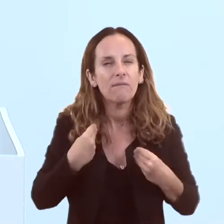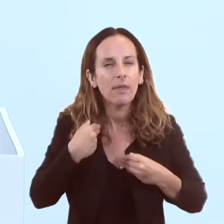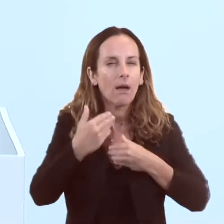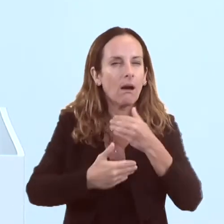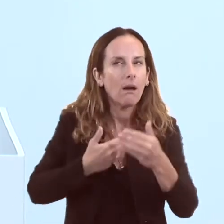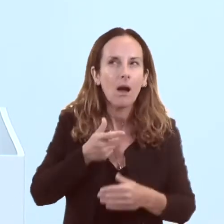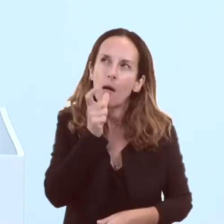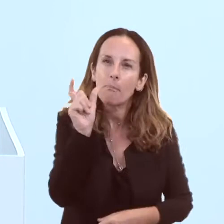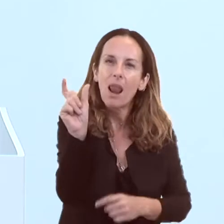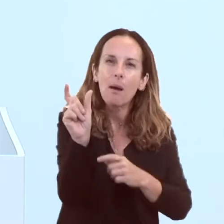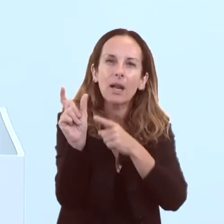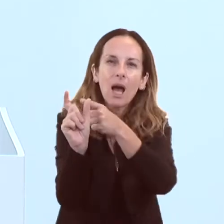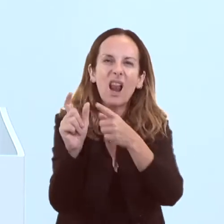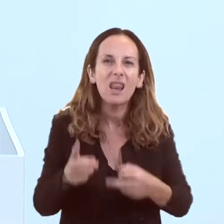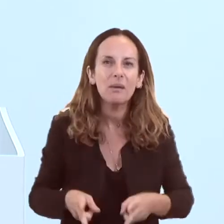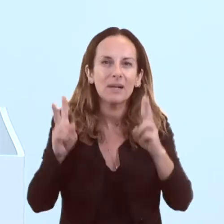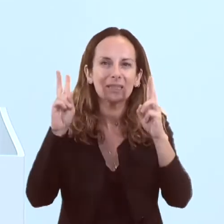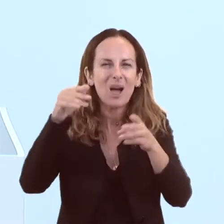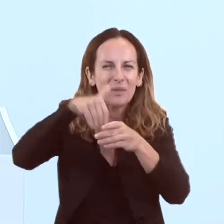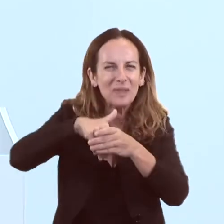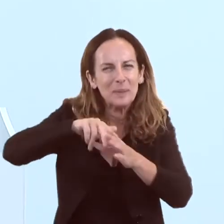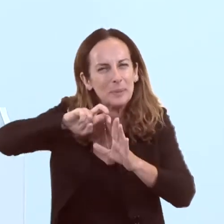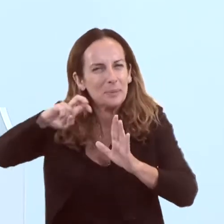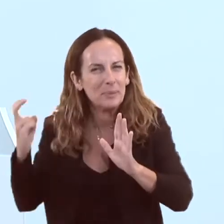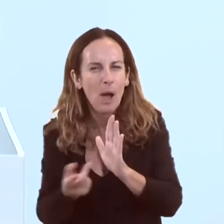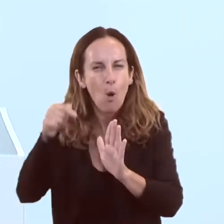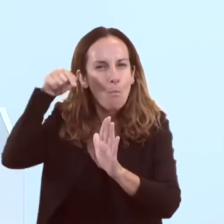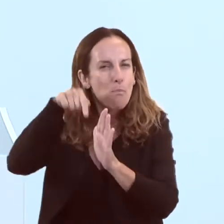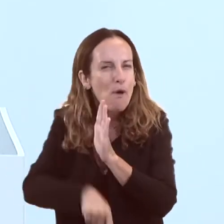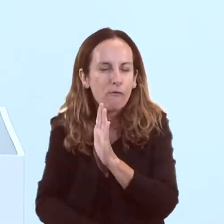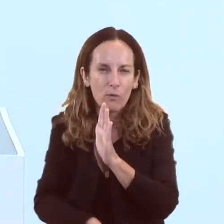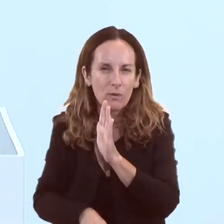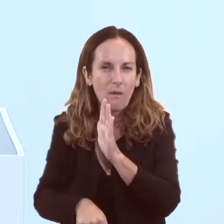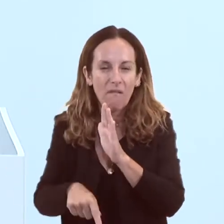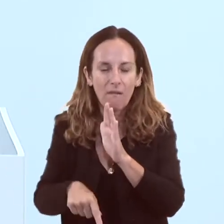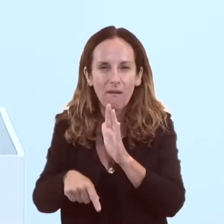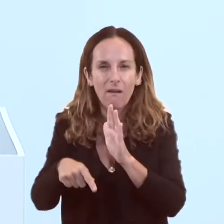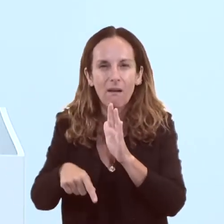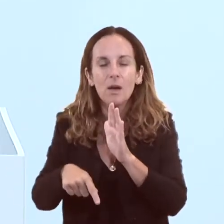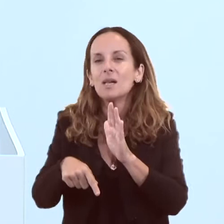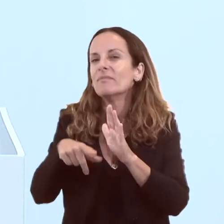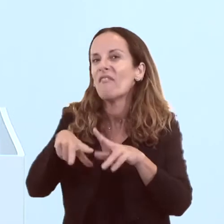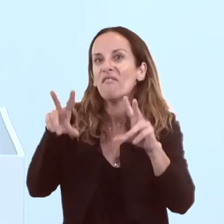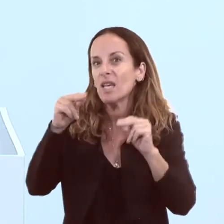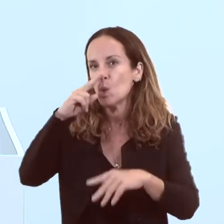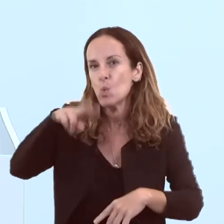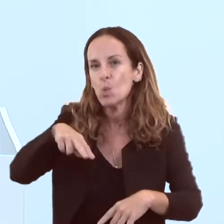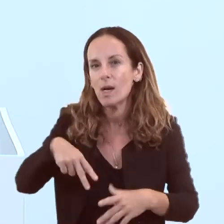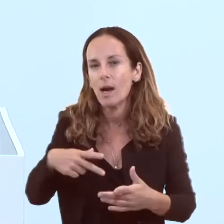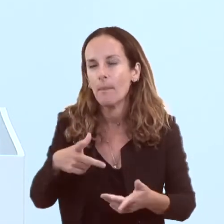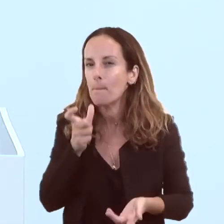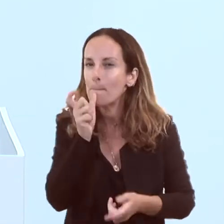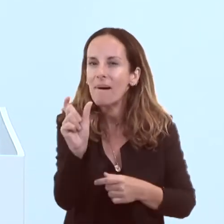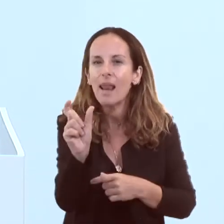en ciertos casi de un sentido abismal de una profundidad inagotable una palabra que siempre